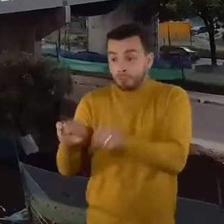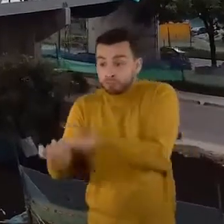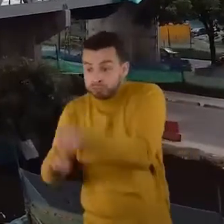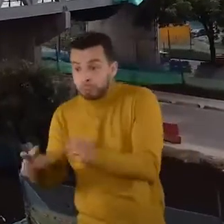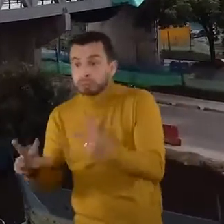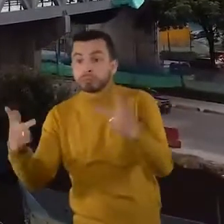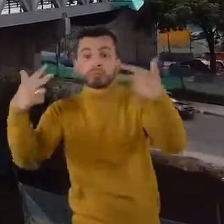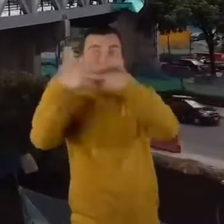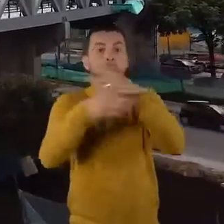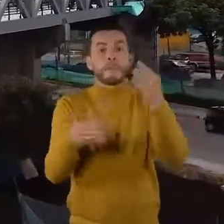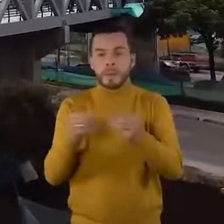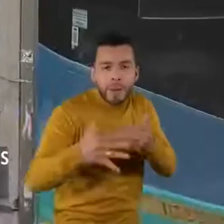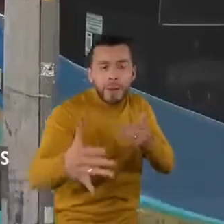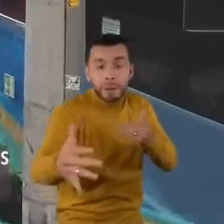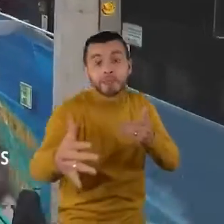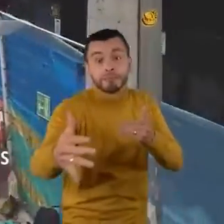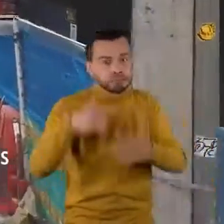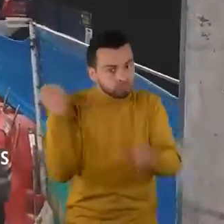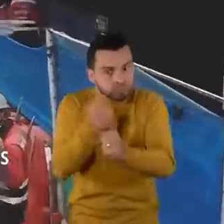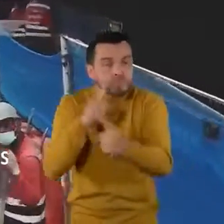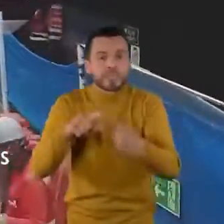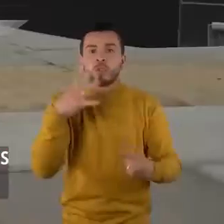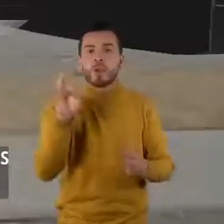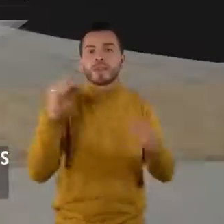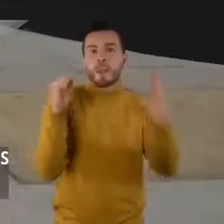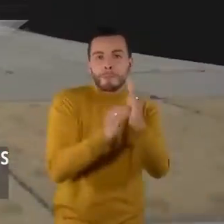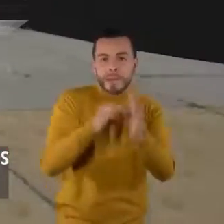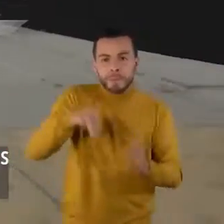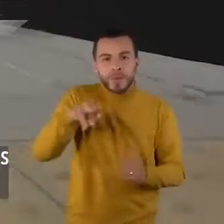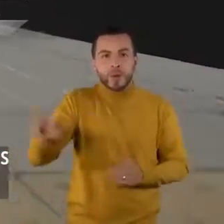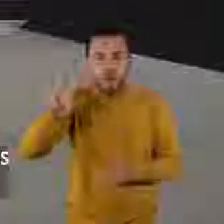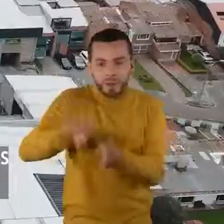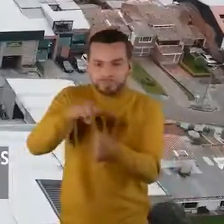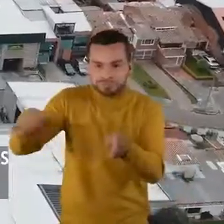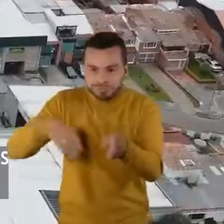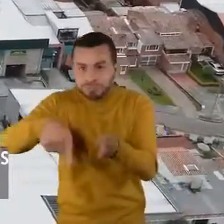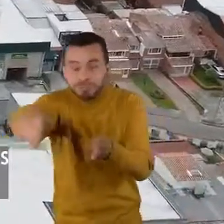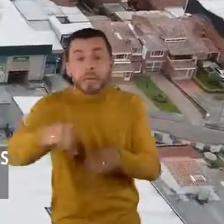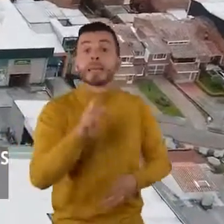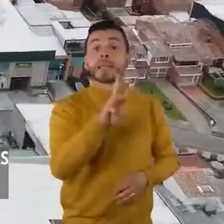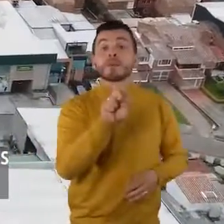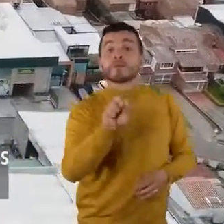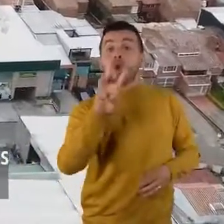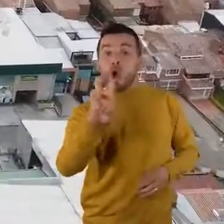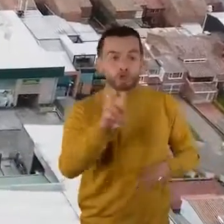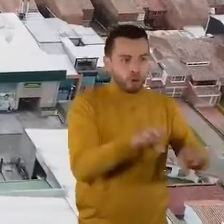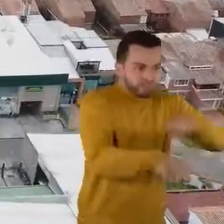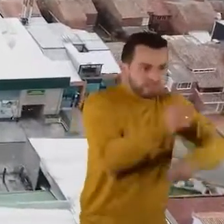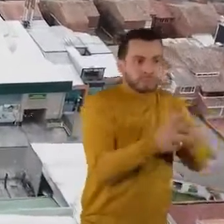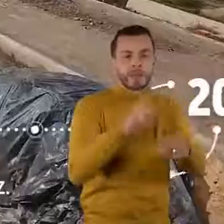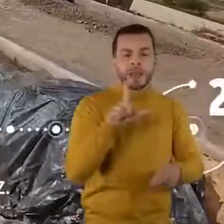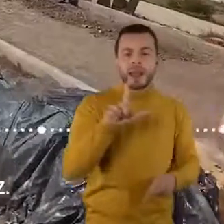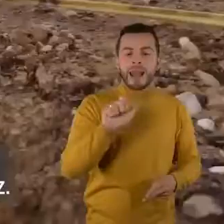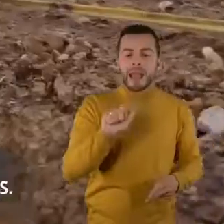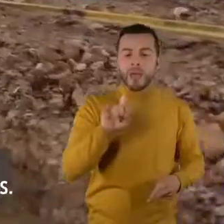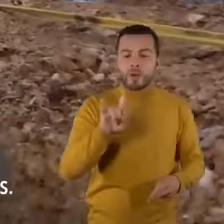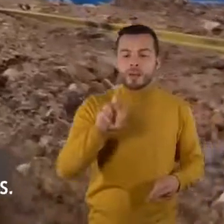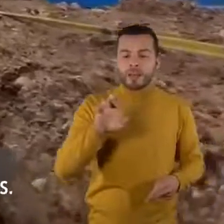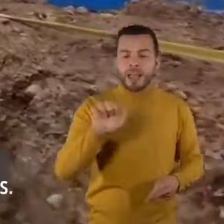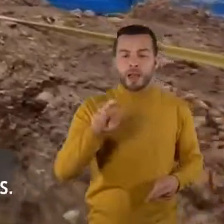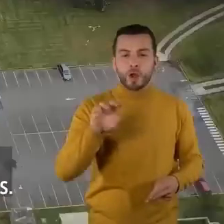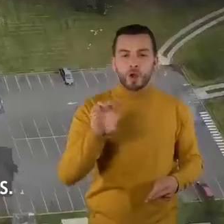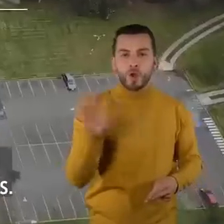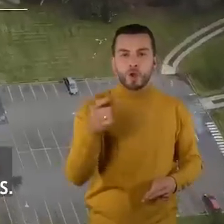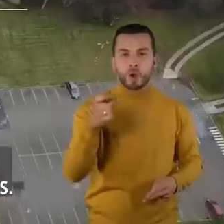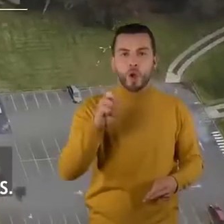jorge uribe botero santabárbara contador y la sirena puente vehicular de la sirena puente peatonal de la calle